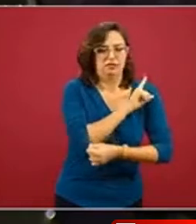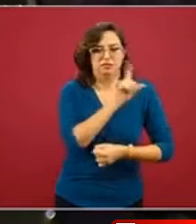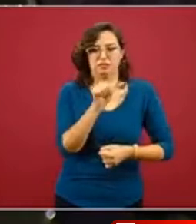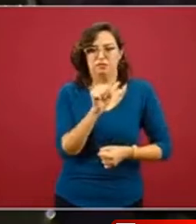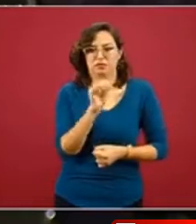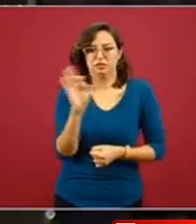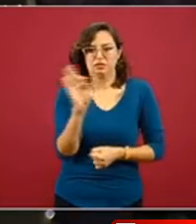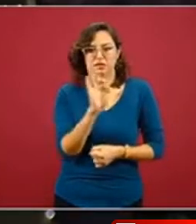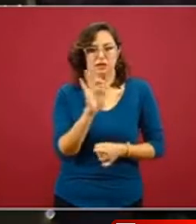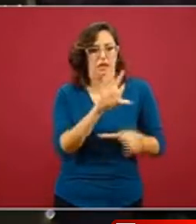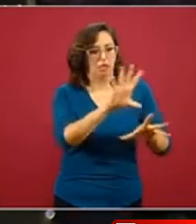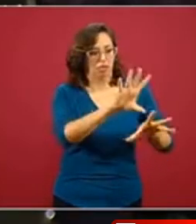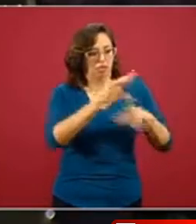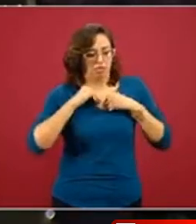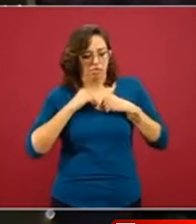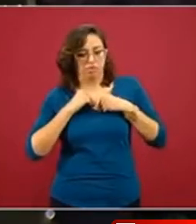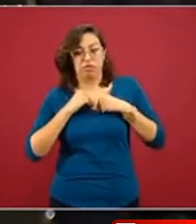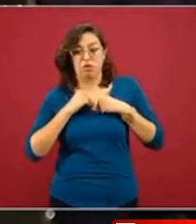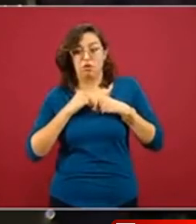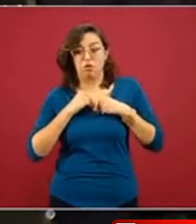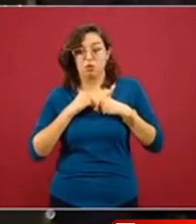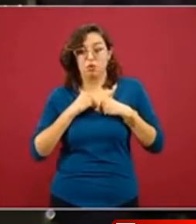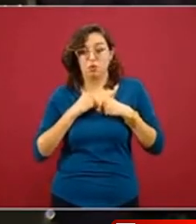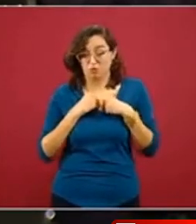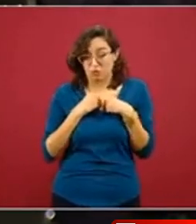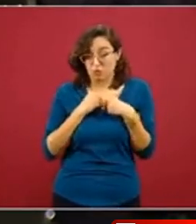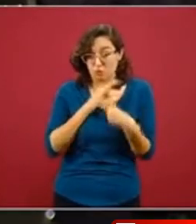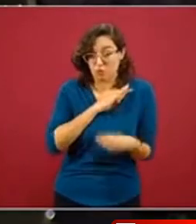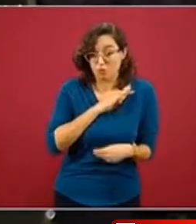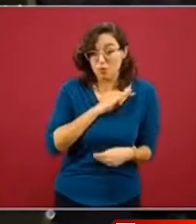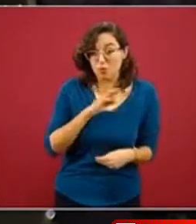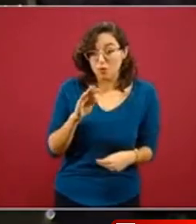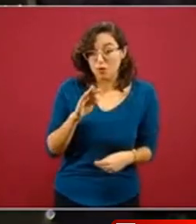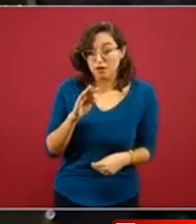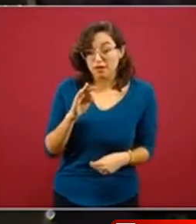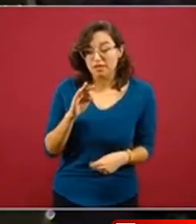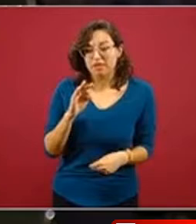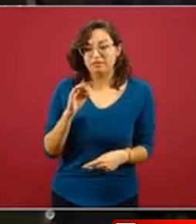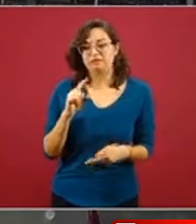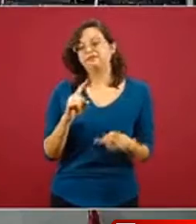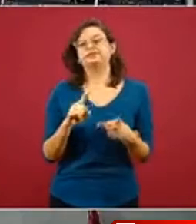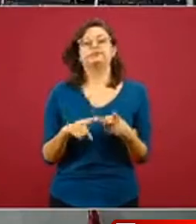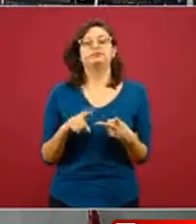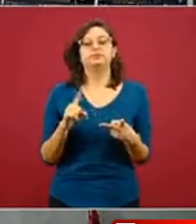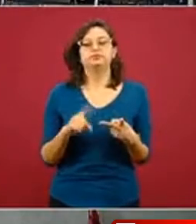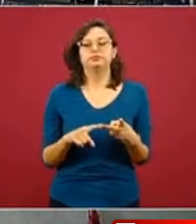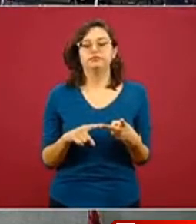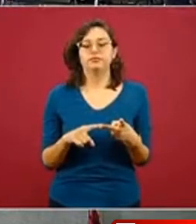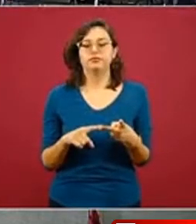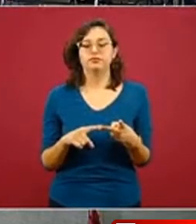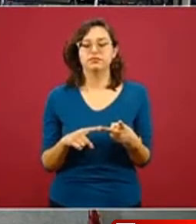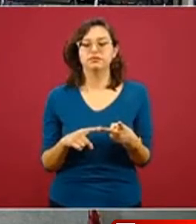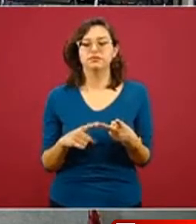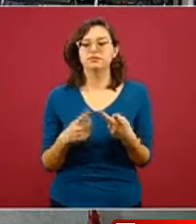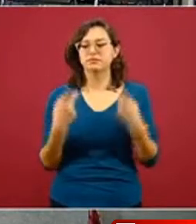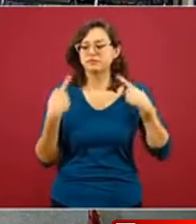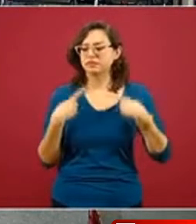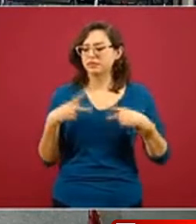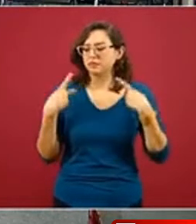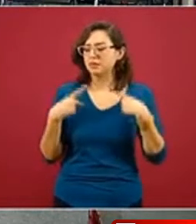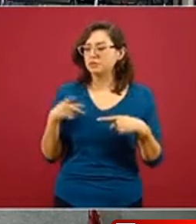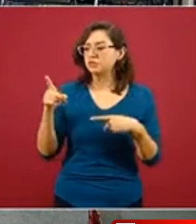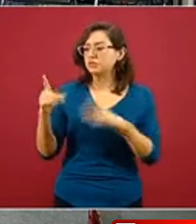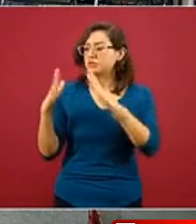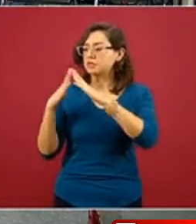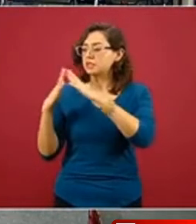algún momento hoy en este día. Y mi segunda pregunta es, a las personas que cuidan en casa a estos enfermos de COVID,